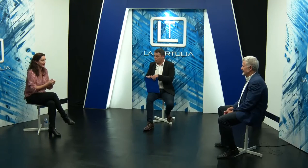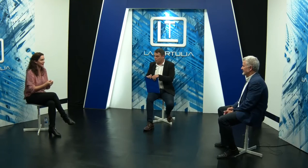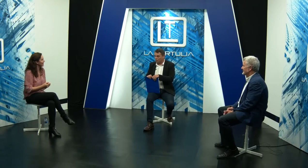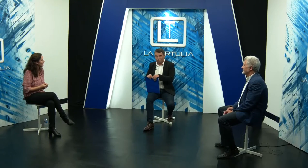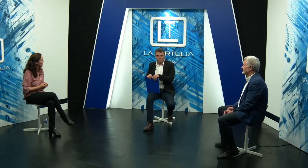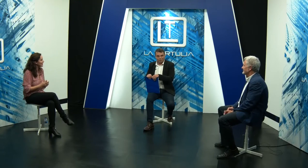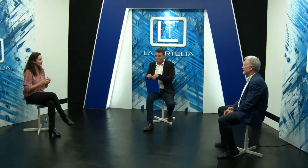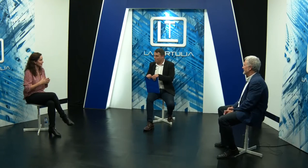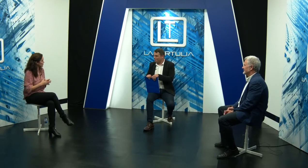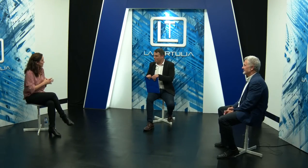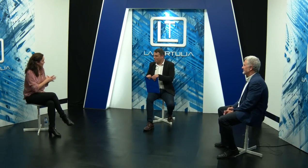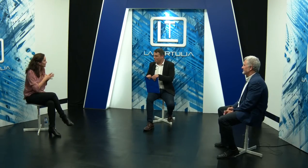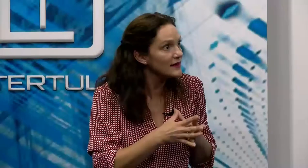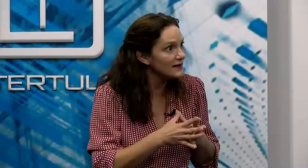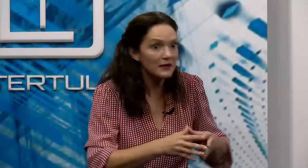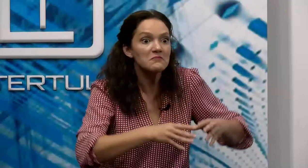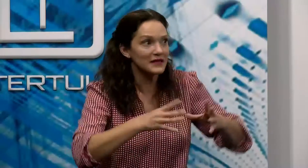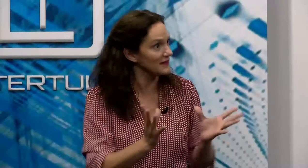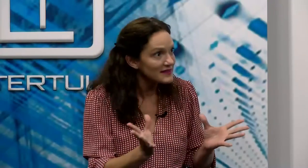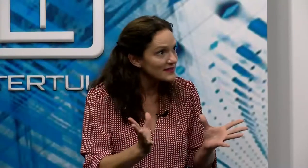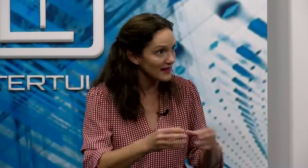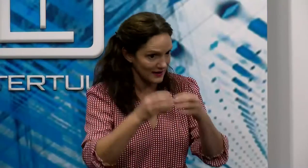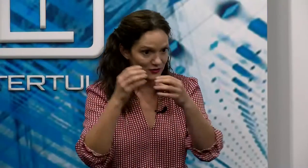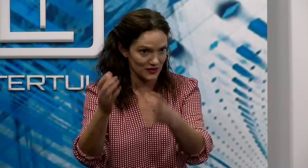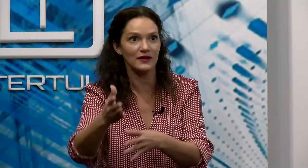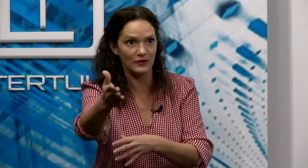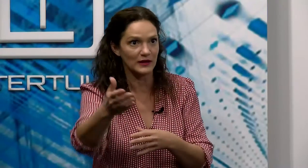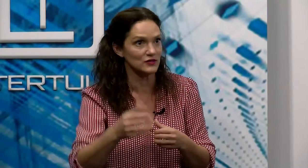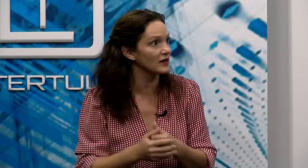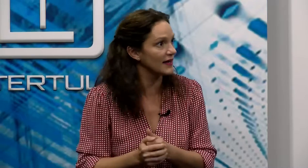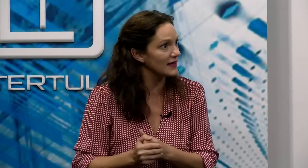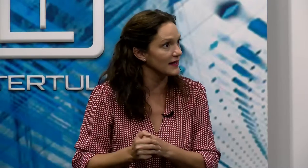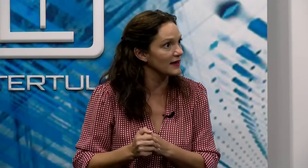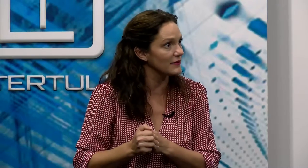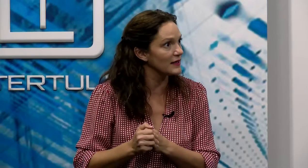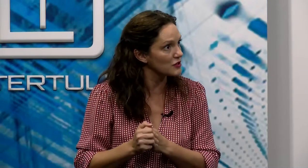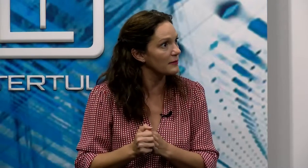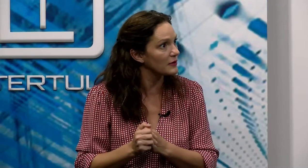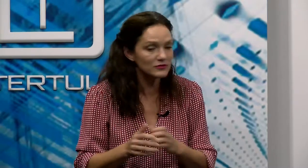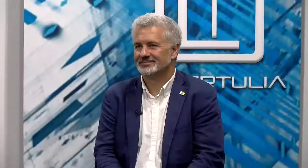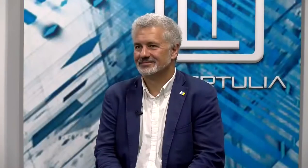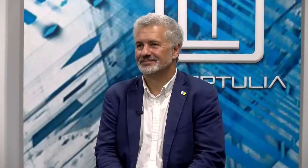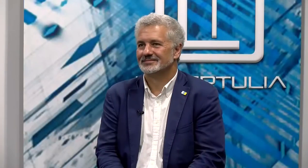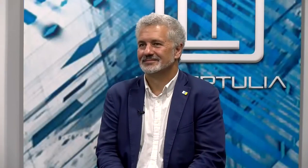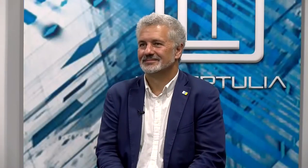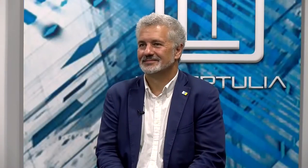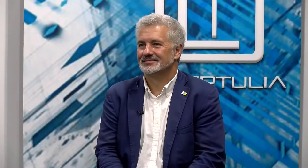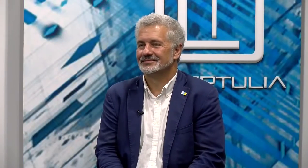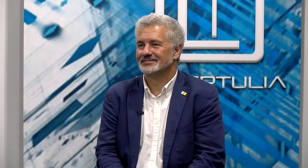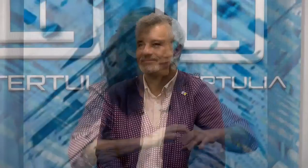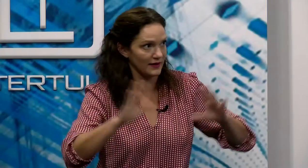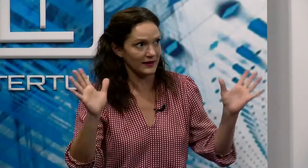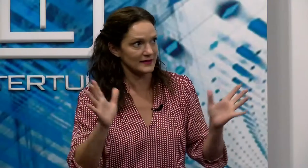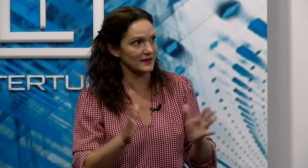a hablar de Canarian Airways y resulta que Berta le dice al consejero de Coalición Canaria, que era el que había hecho la pregunta, que